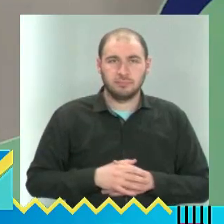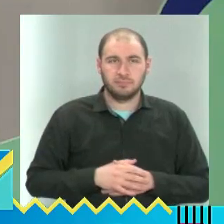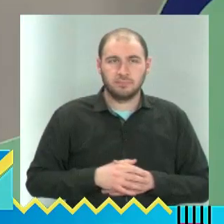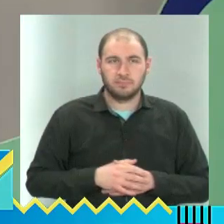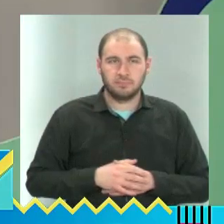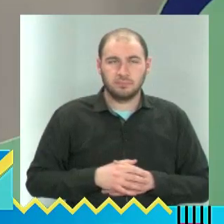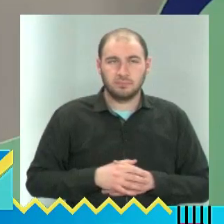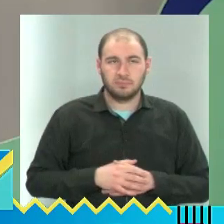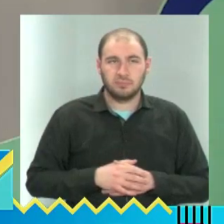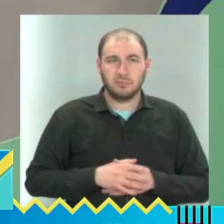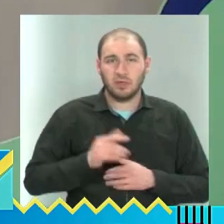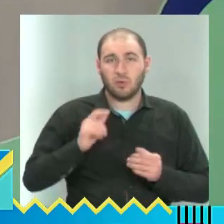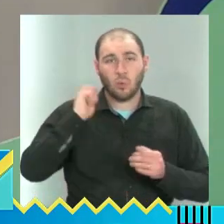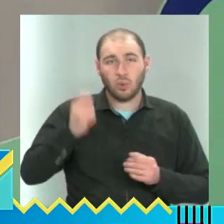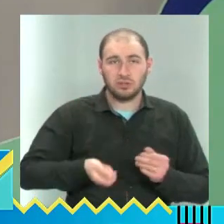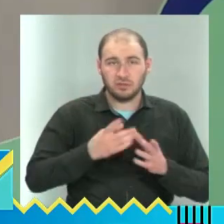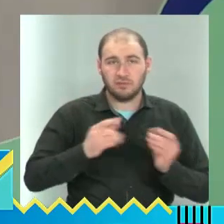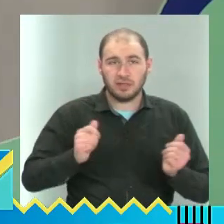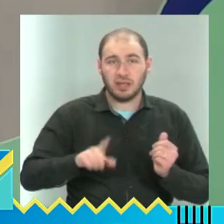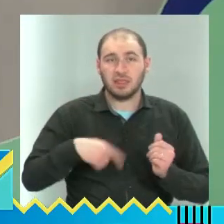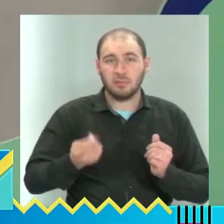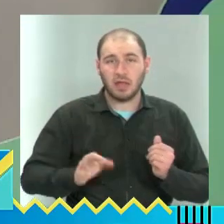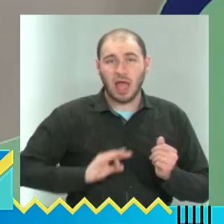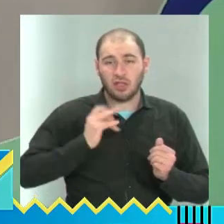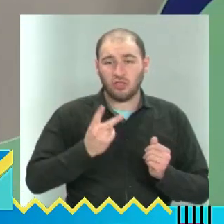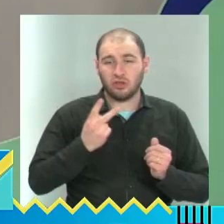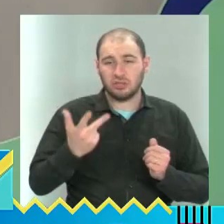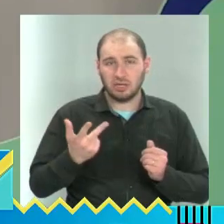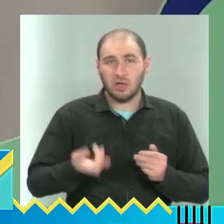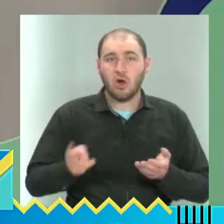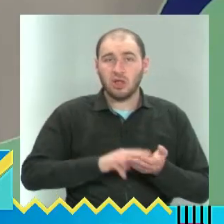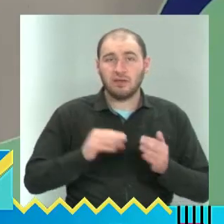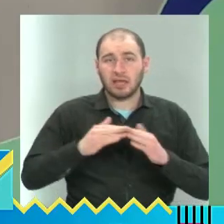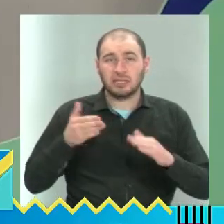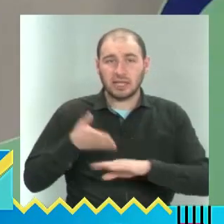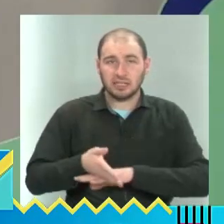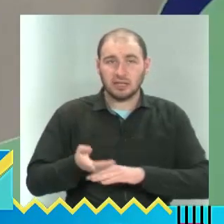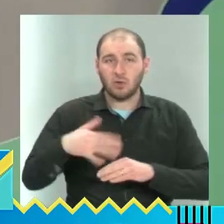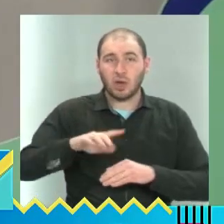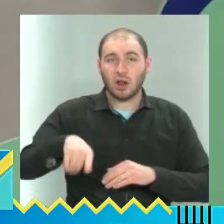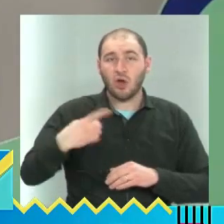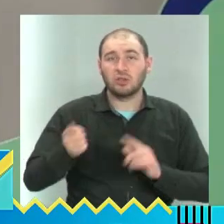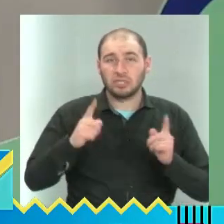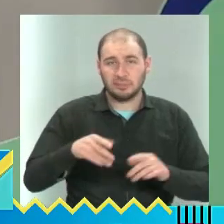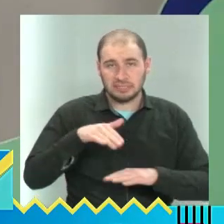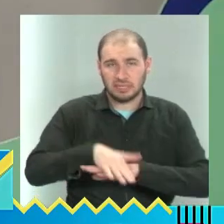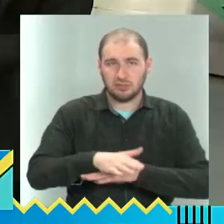Y terminó el juicio. Y luego, a los 2 o 3 años, volvimos a hacer un allanamiento, pero en otro lugar también del